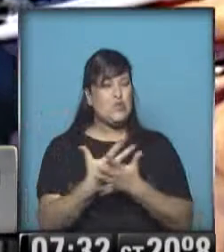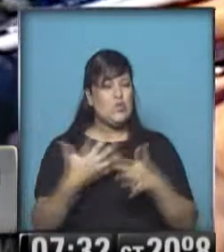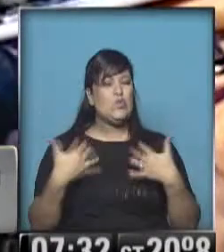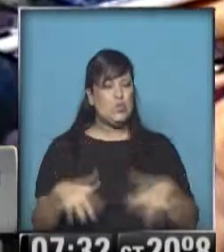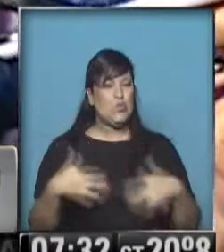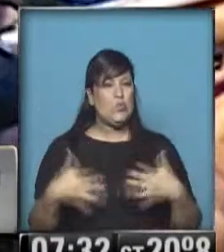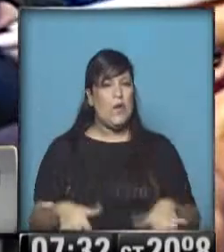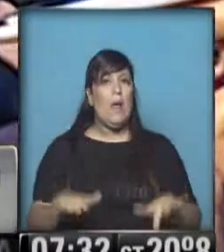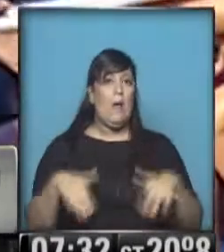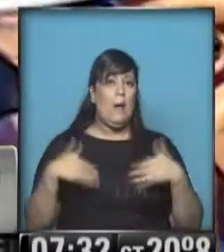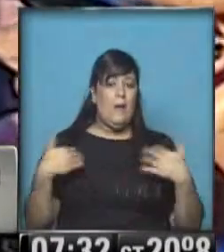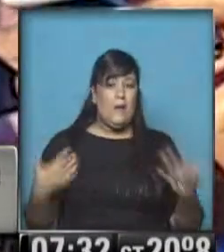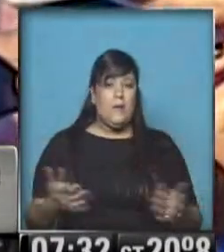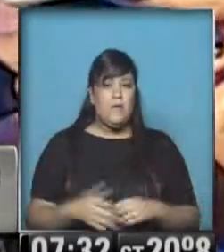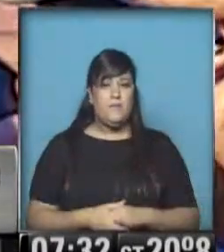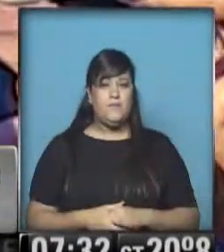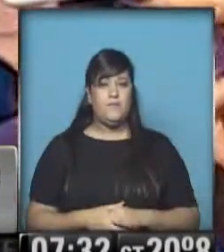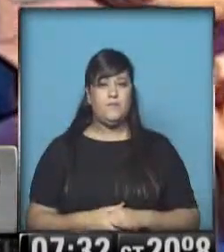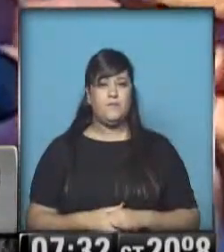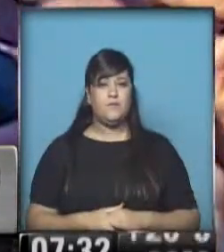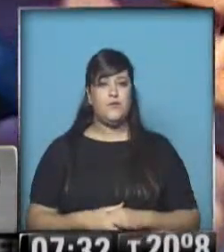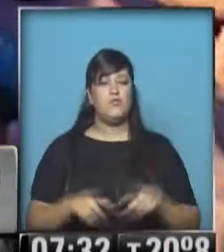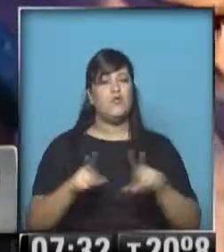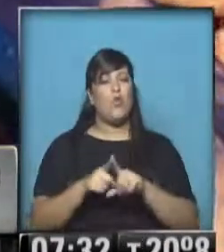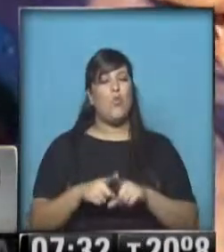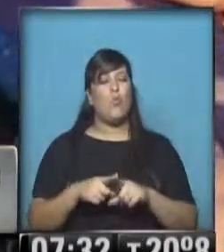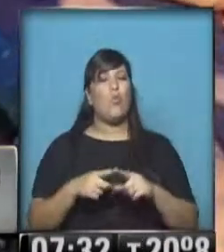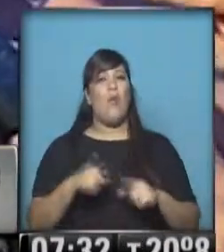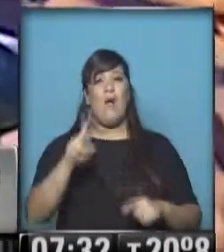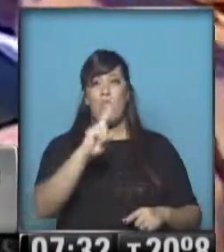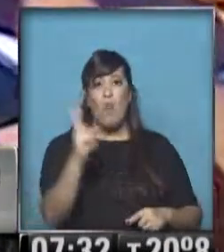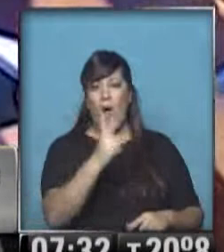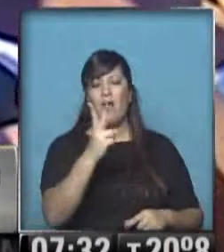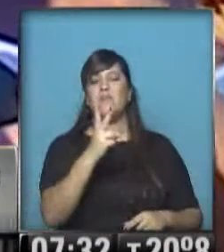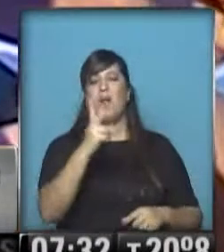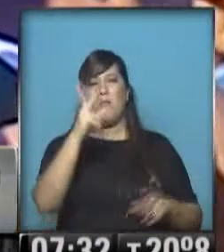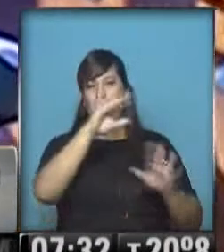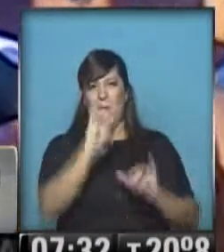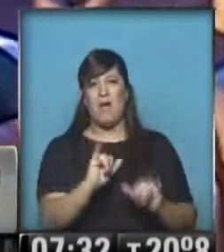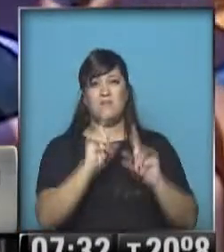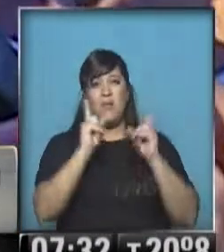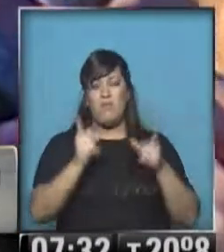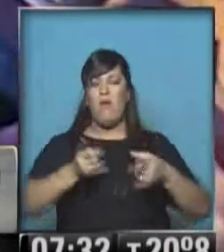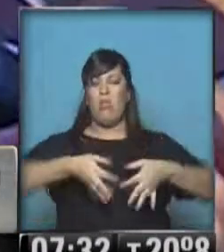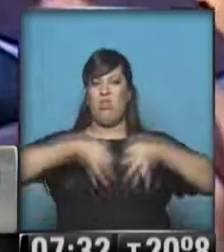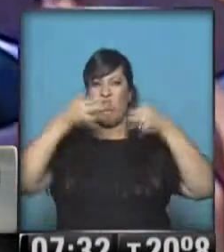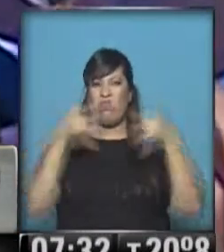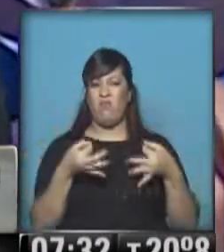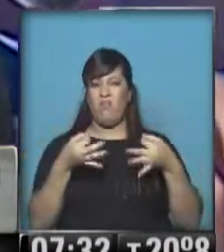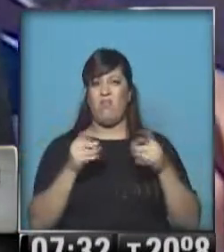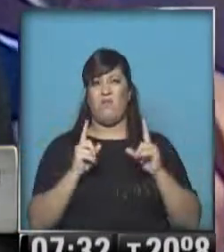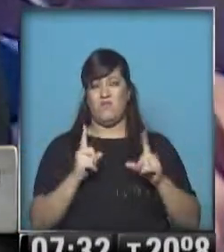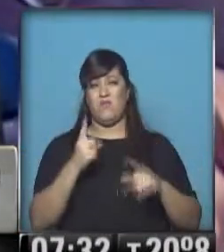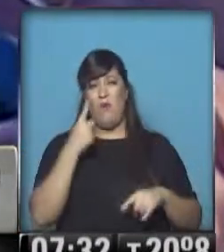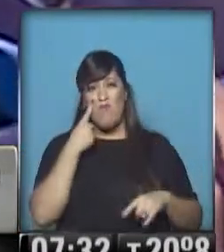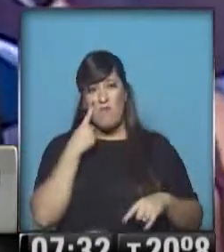cual ha recibido un poquitito de la paz que uno tiene que tener y la dignidad también, la que se reclama para vivir,